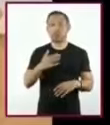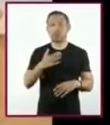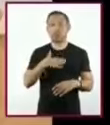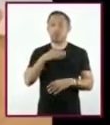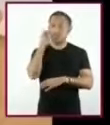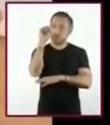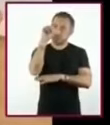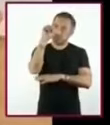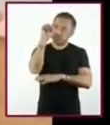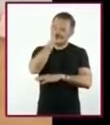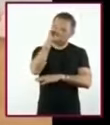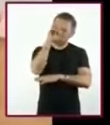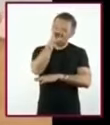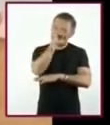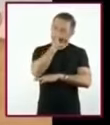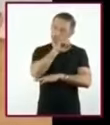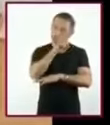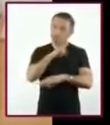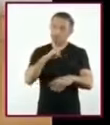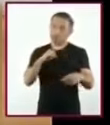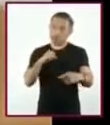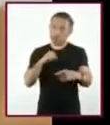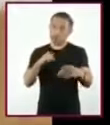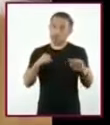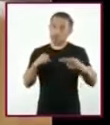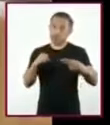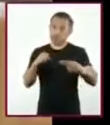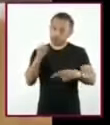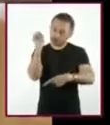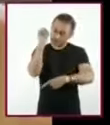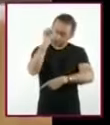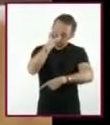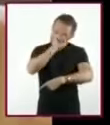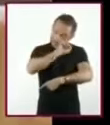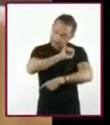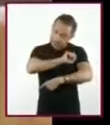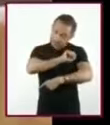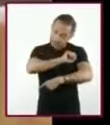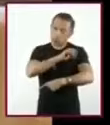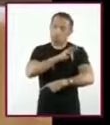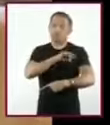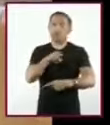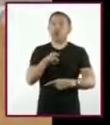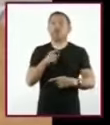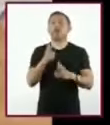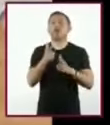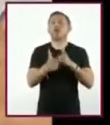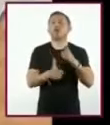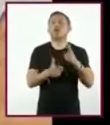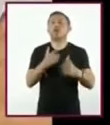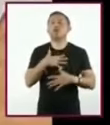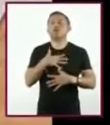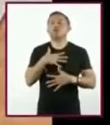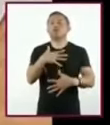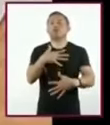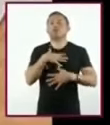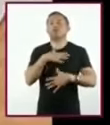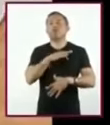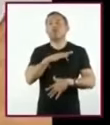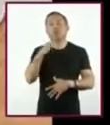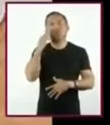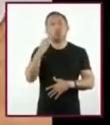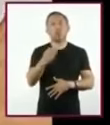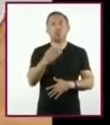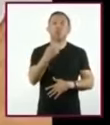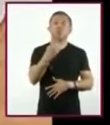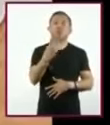poco más hacia la pierna. Respiras lento y profundo y puedes estarte en la postura de